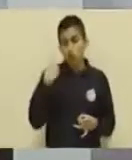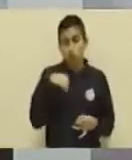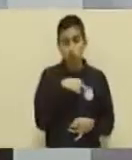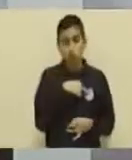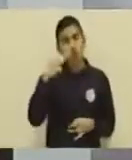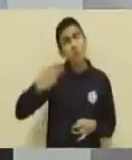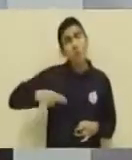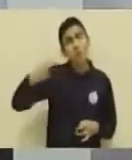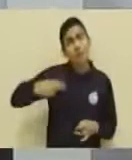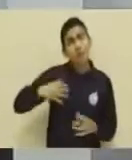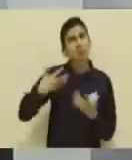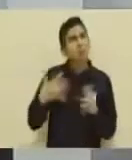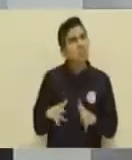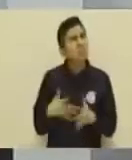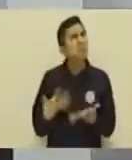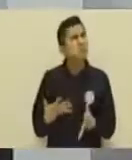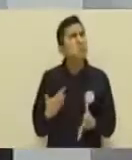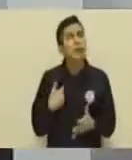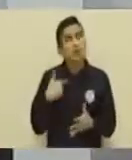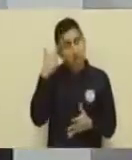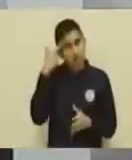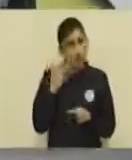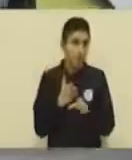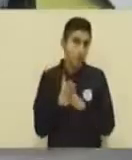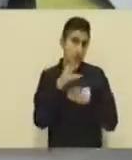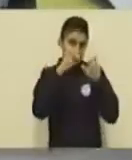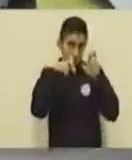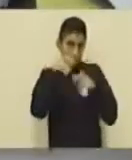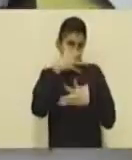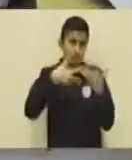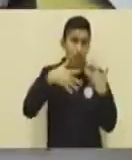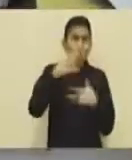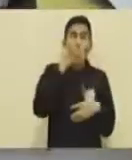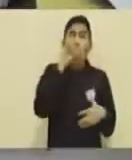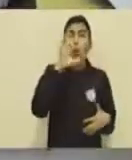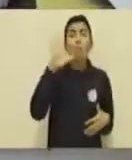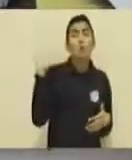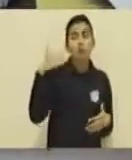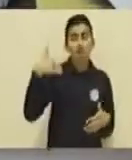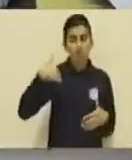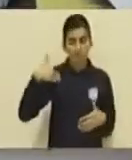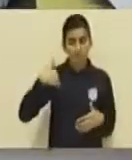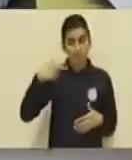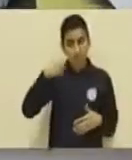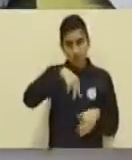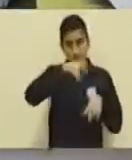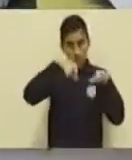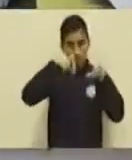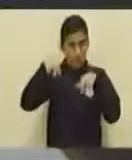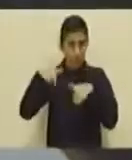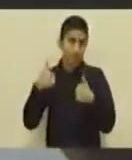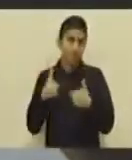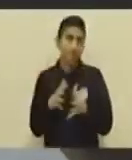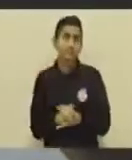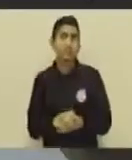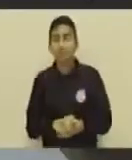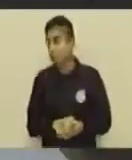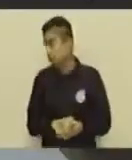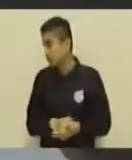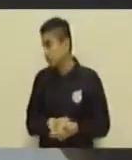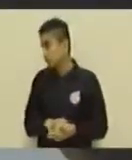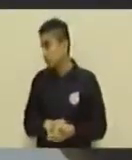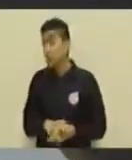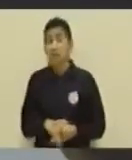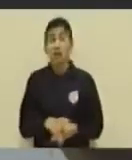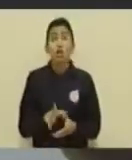como dices tú, para poder serle fiel a alguien más, ¿verdad? Al compromiso que tenemos con las demás personas. Con base a lo